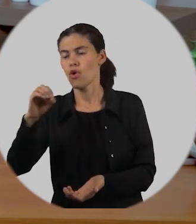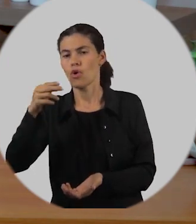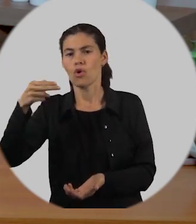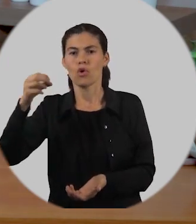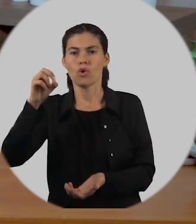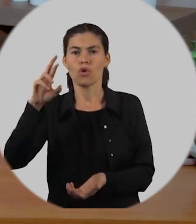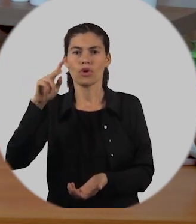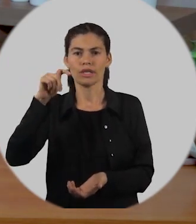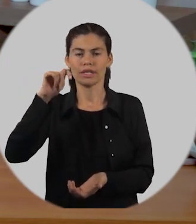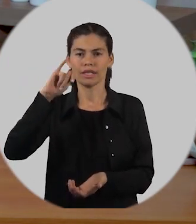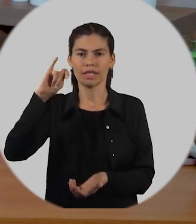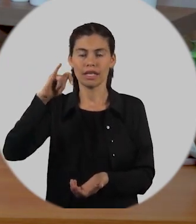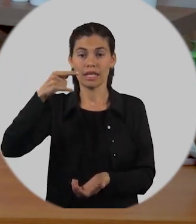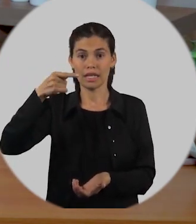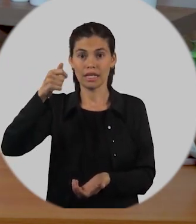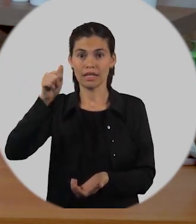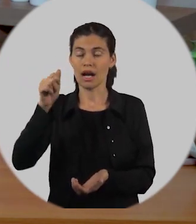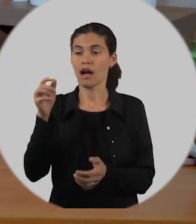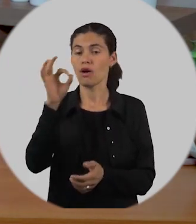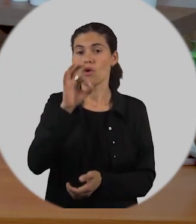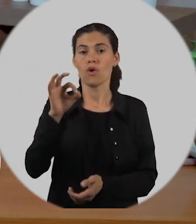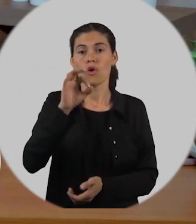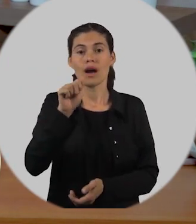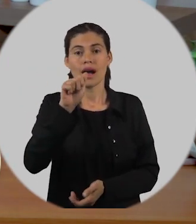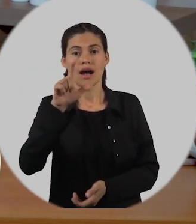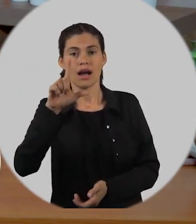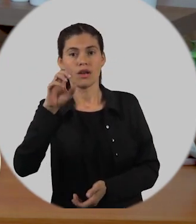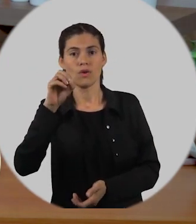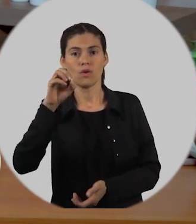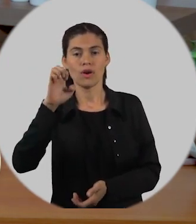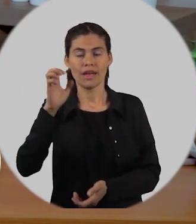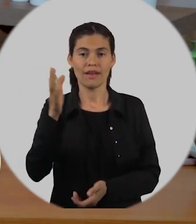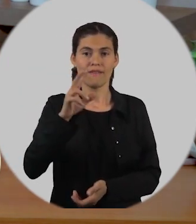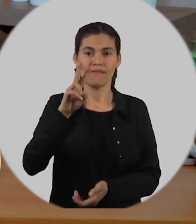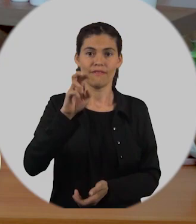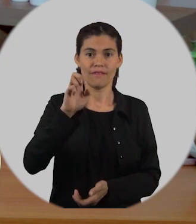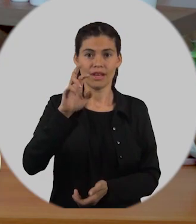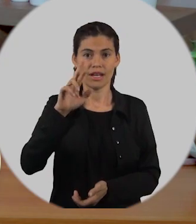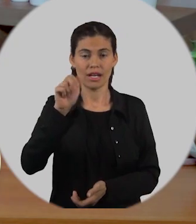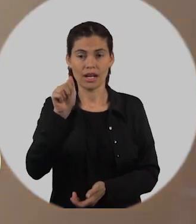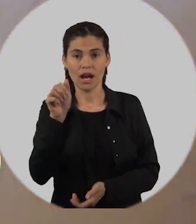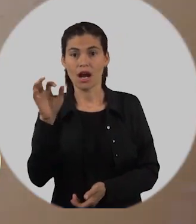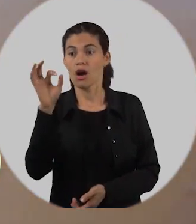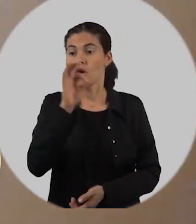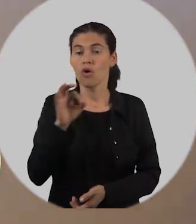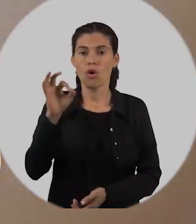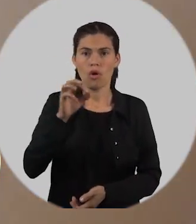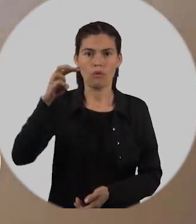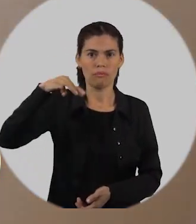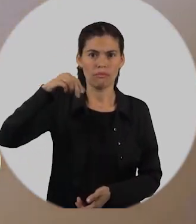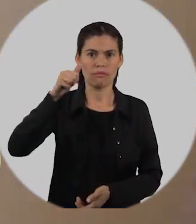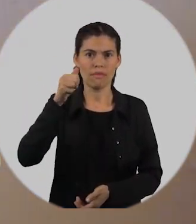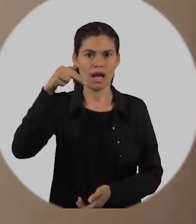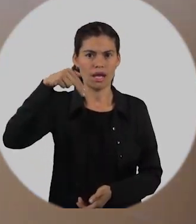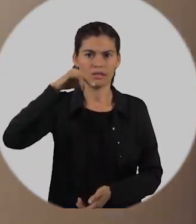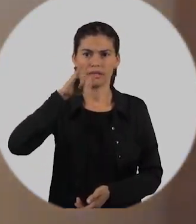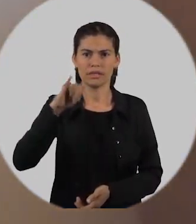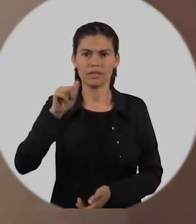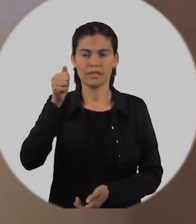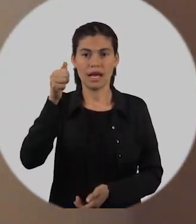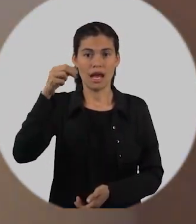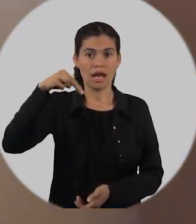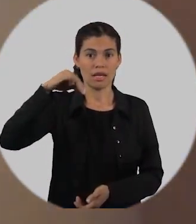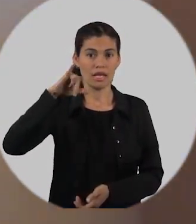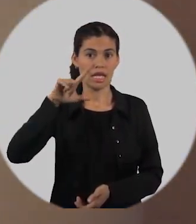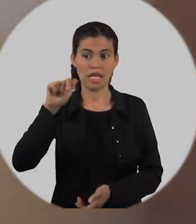de ortiga, extracto de aloe vera, semilla de lino, manzanilla, que también es muy bueno,